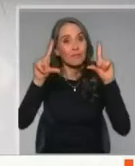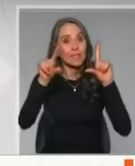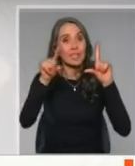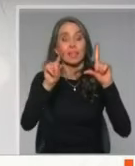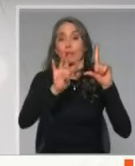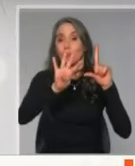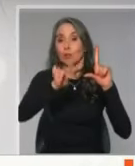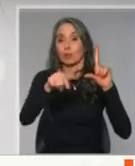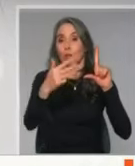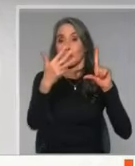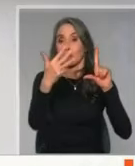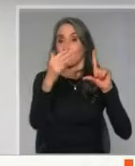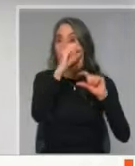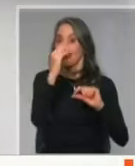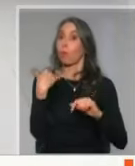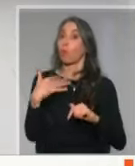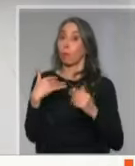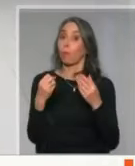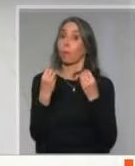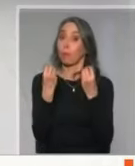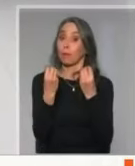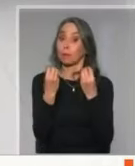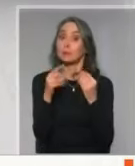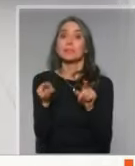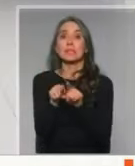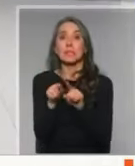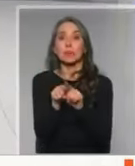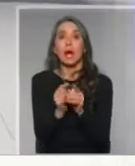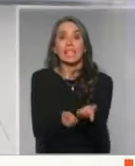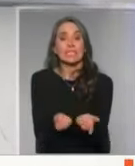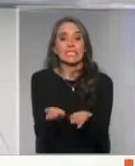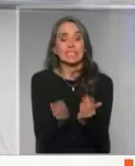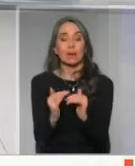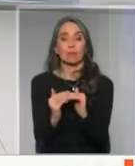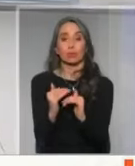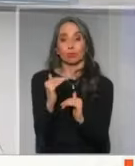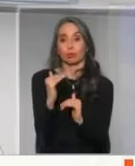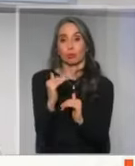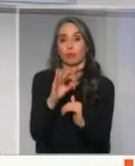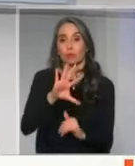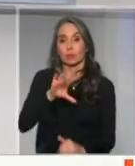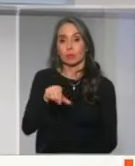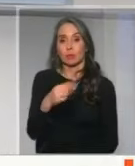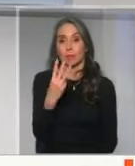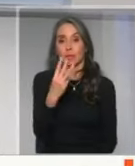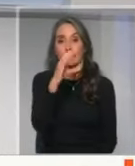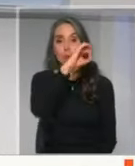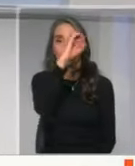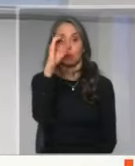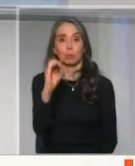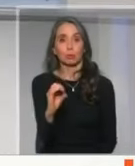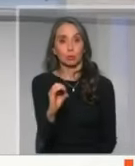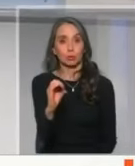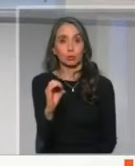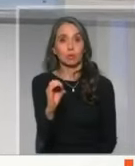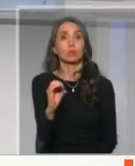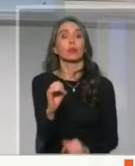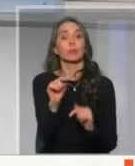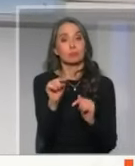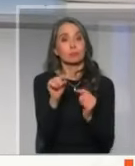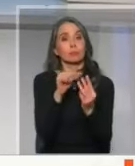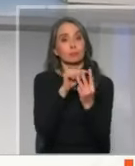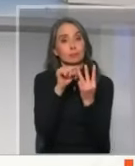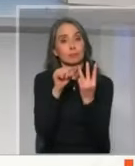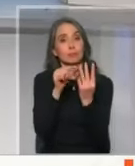poderoso 4,9%. Al igual que los servicios, con un alza entonces de un 5,3%, lo que va siendo el